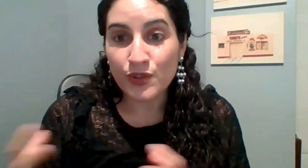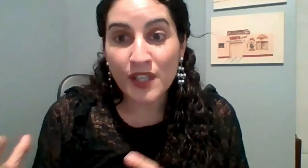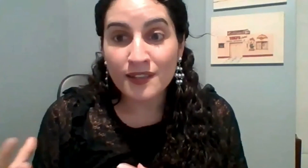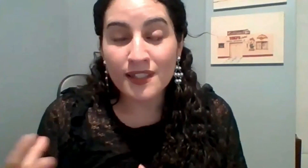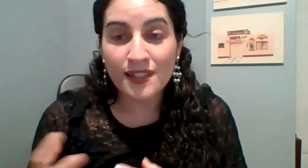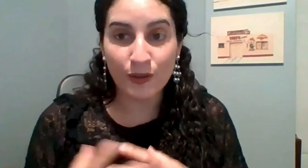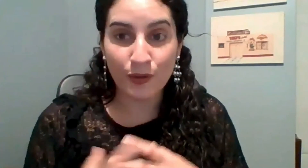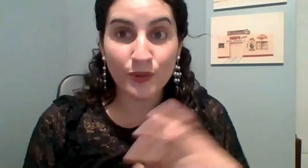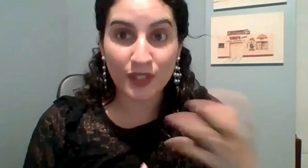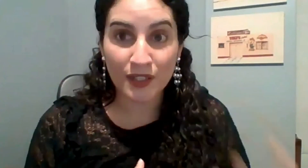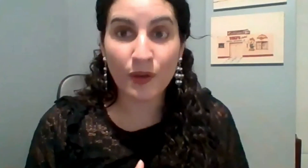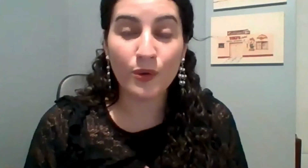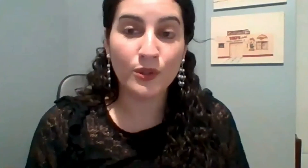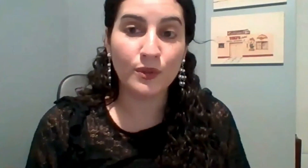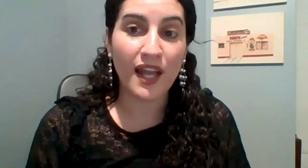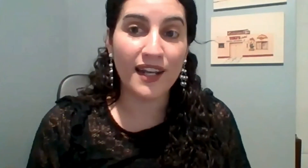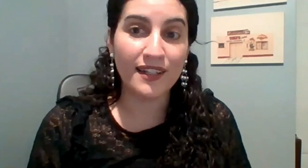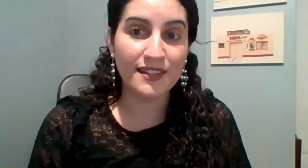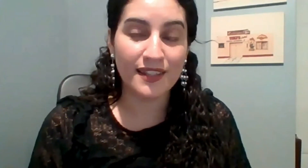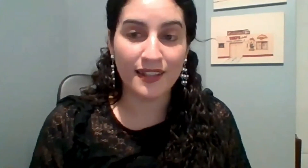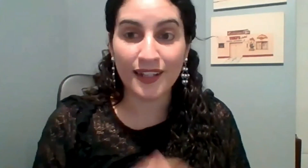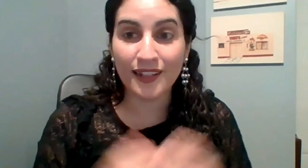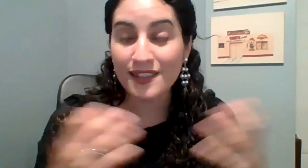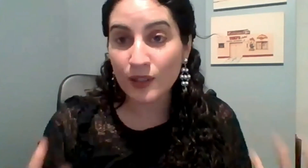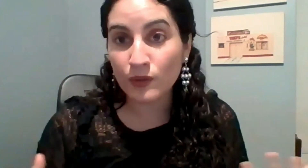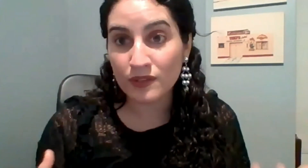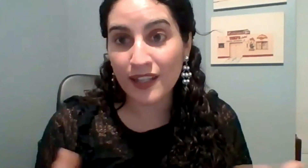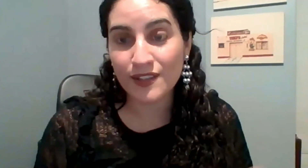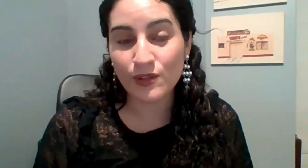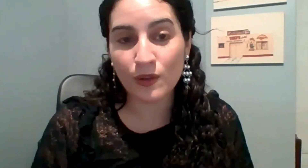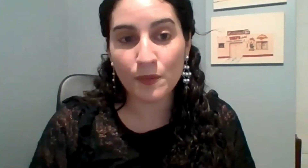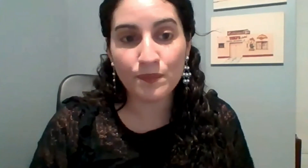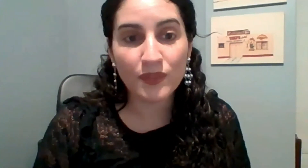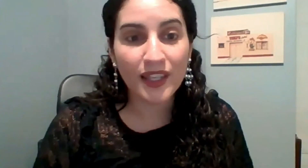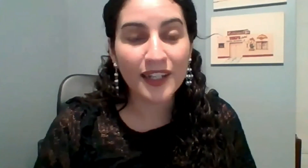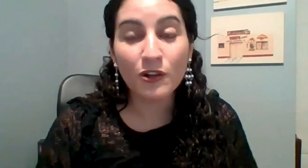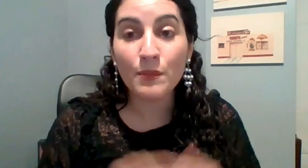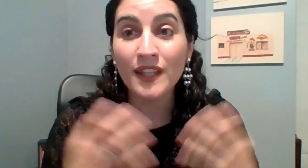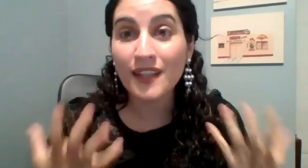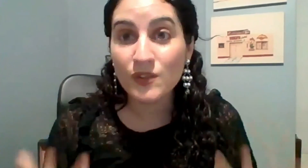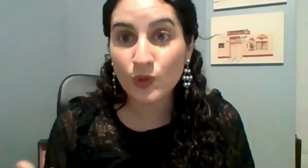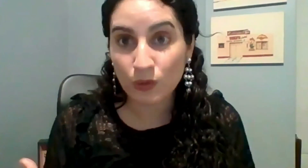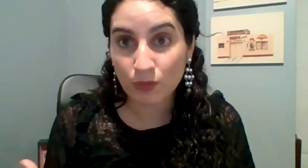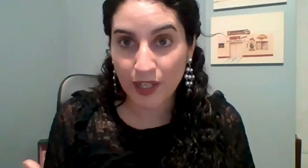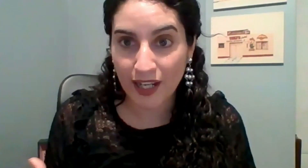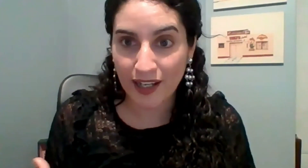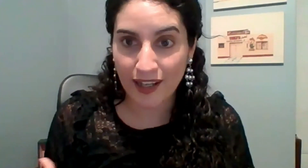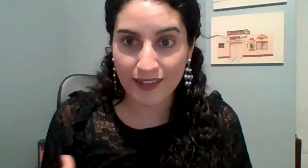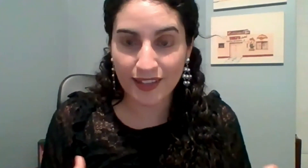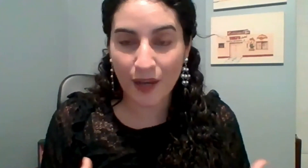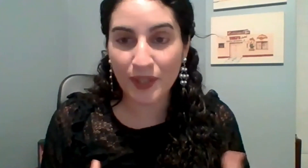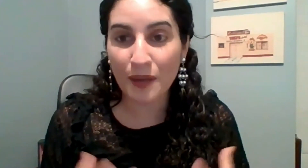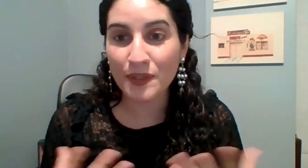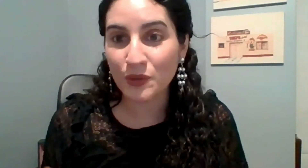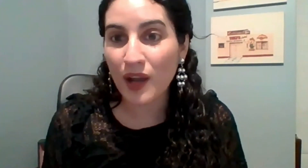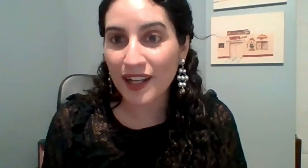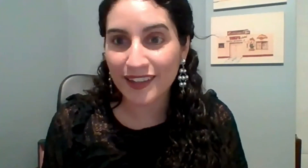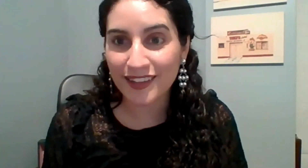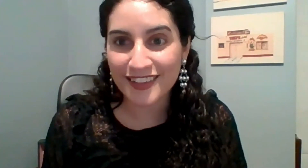con docentes y con contenidos culturales en este contexto, ¿qué recomiendas tú para las